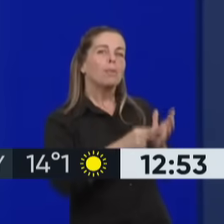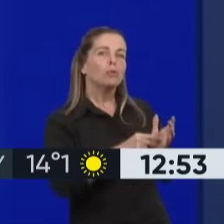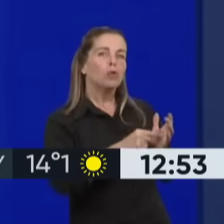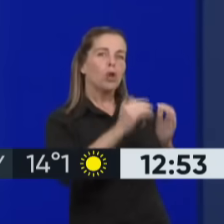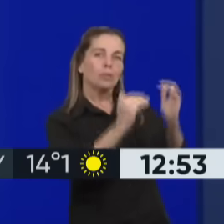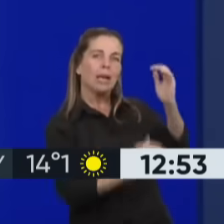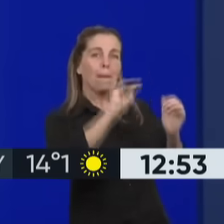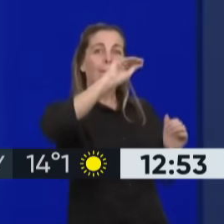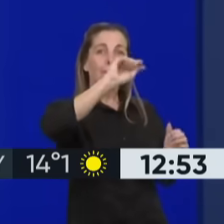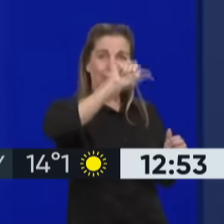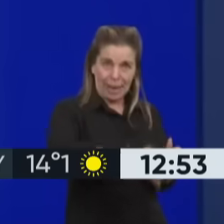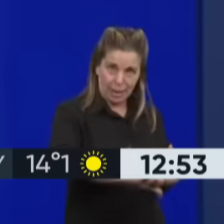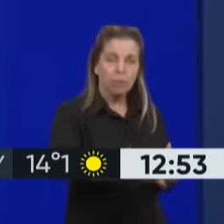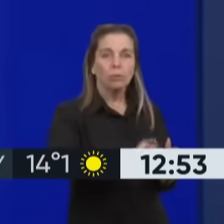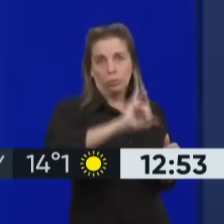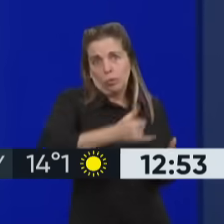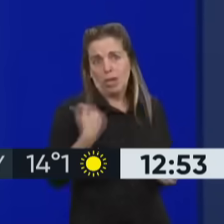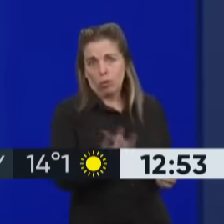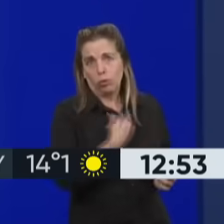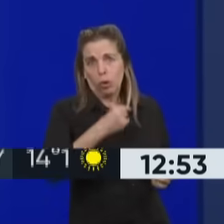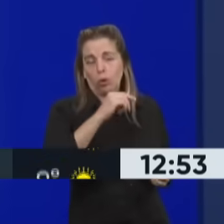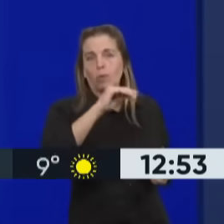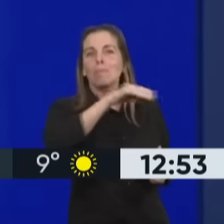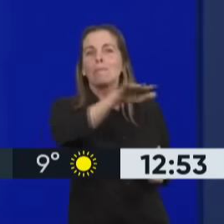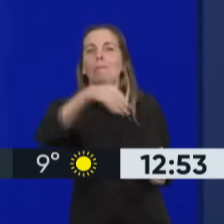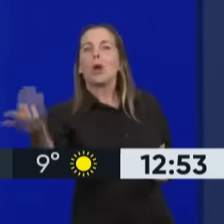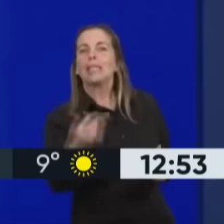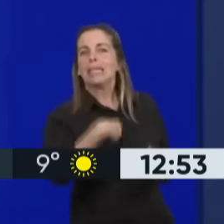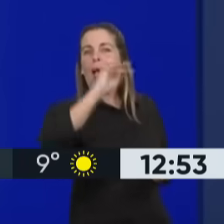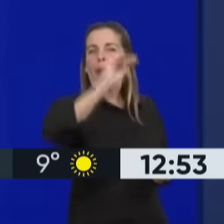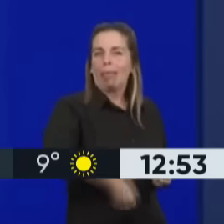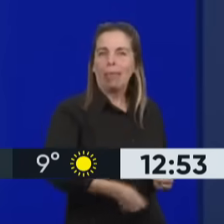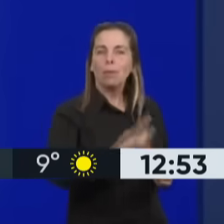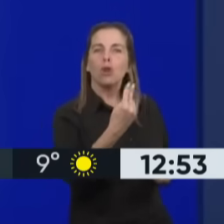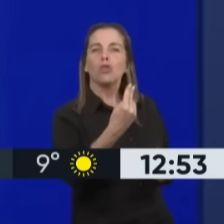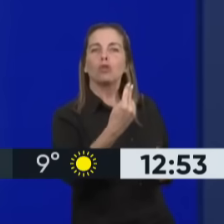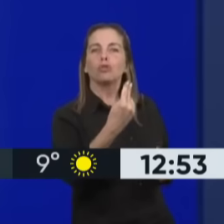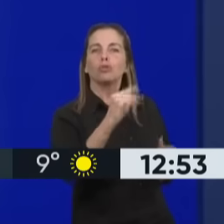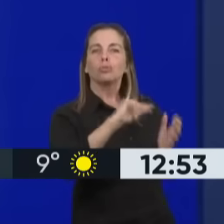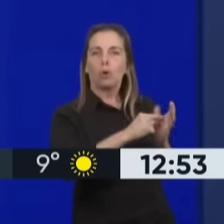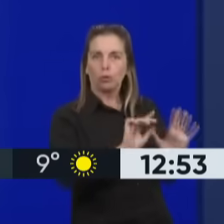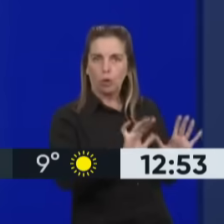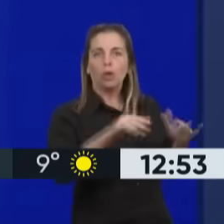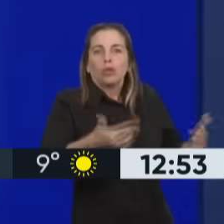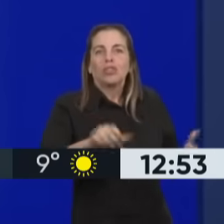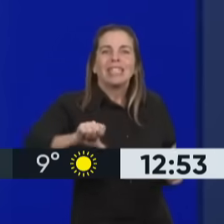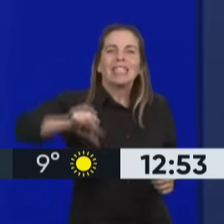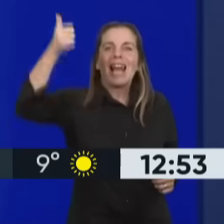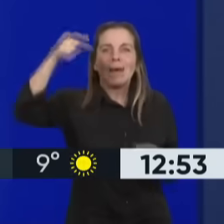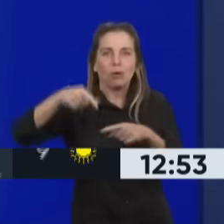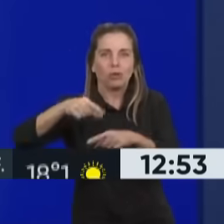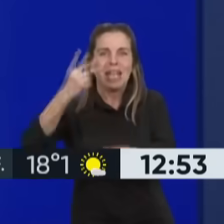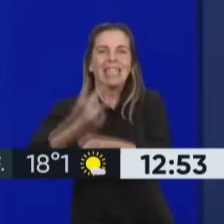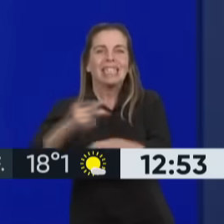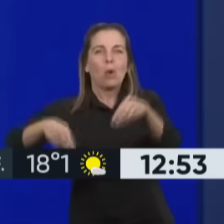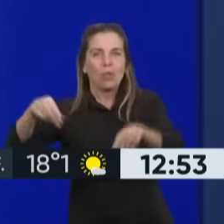Como perdimos la provincia de Buenos Aires en el balotaje por 2 puntos, ganamos, digamos, en el balotaje